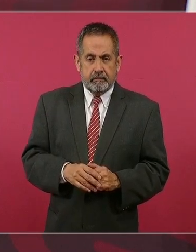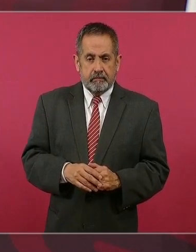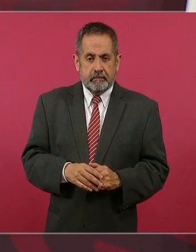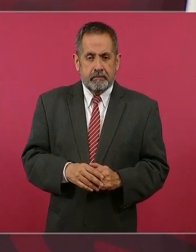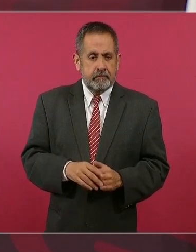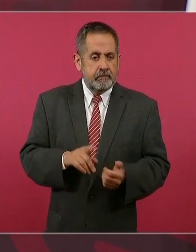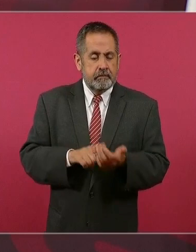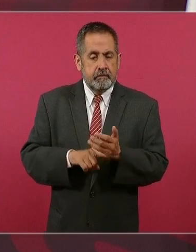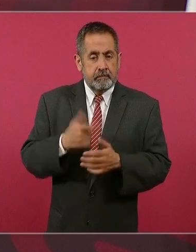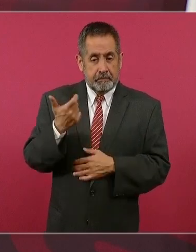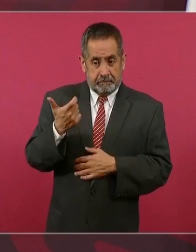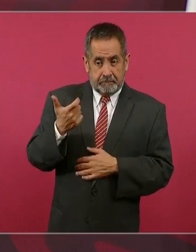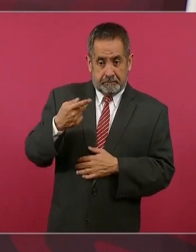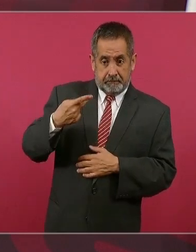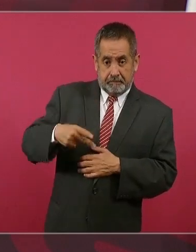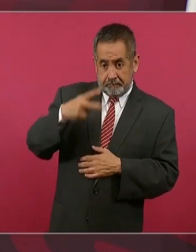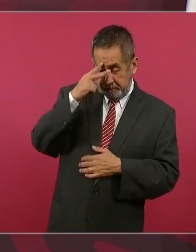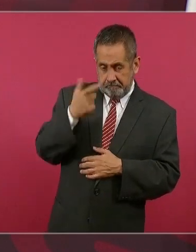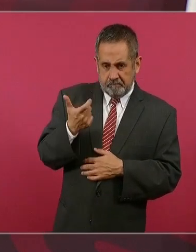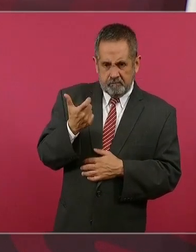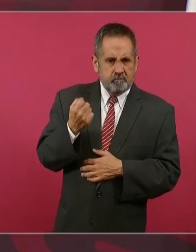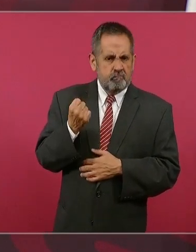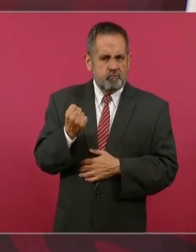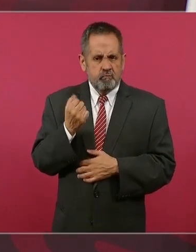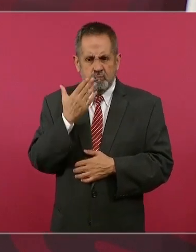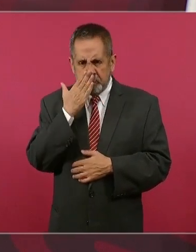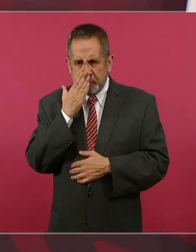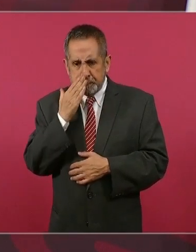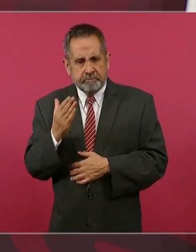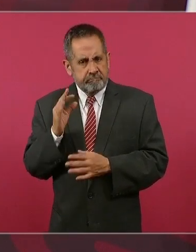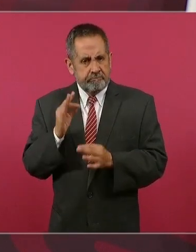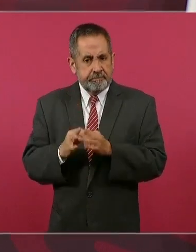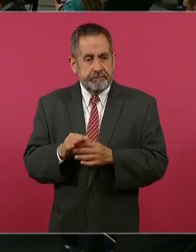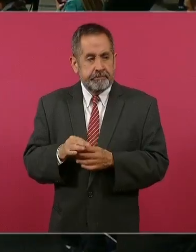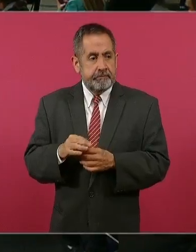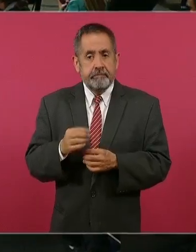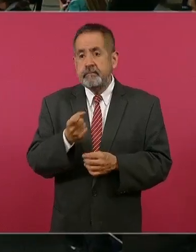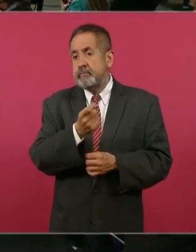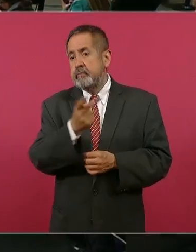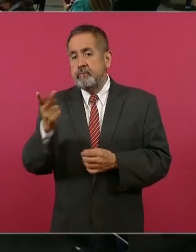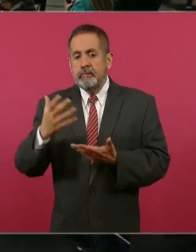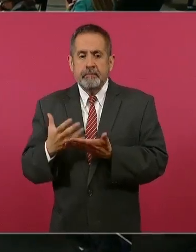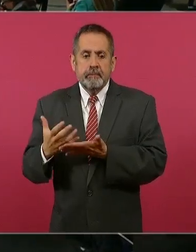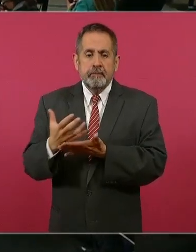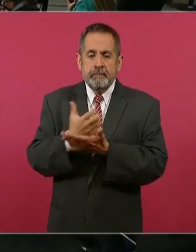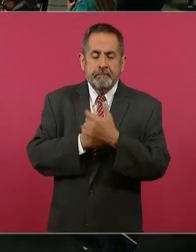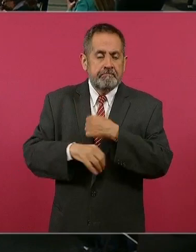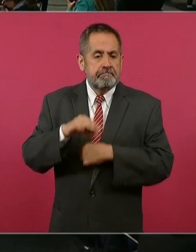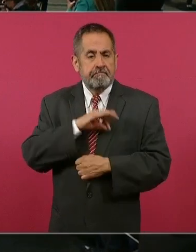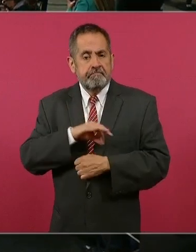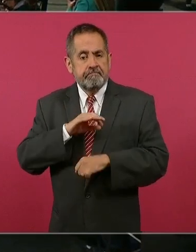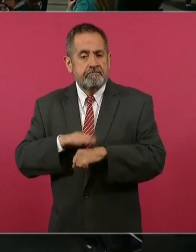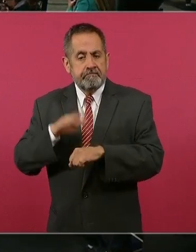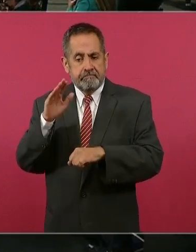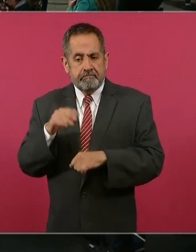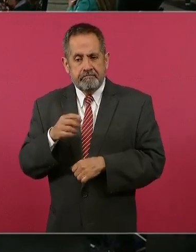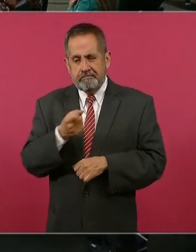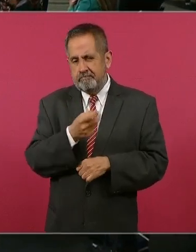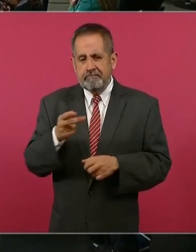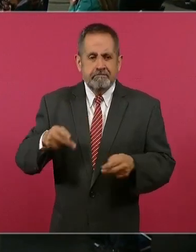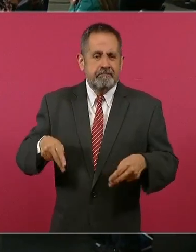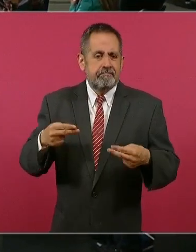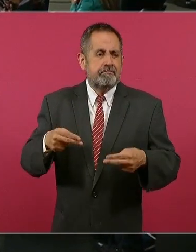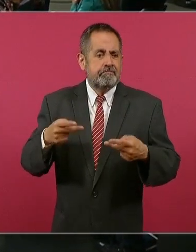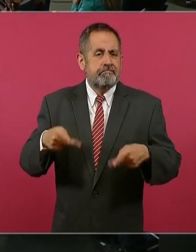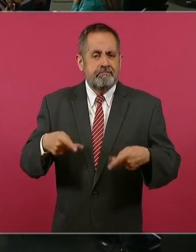el peso está fuerte, bueno, que están ganando más que antes, si son comerciantes